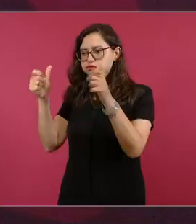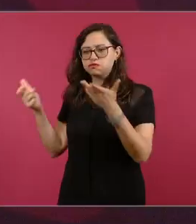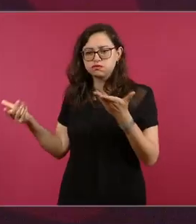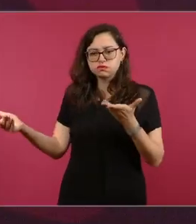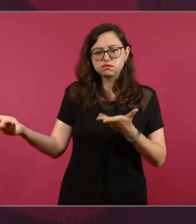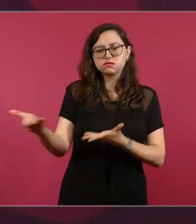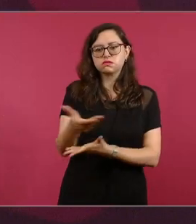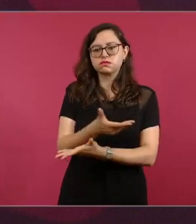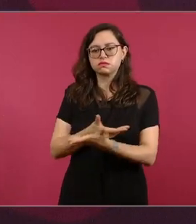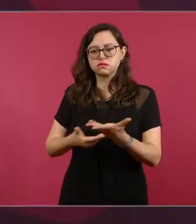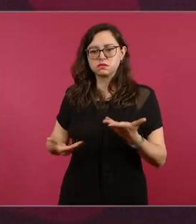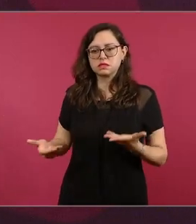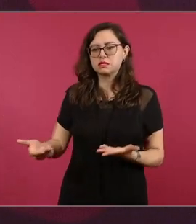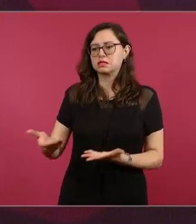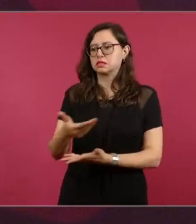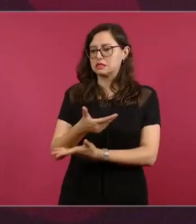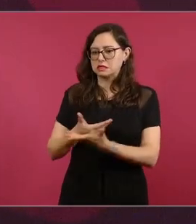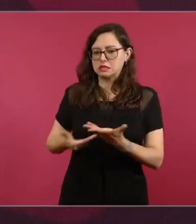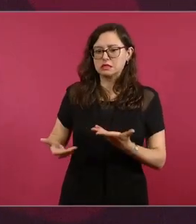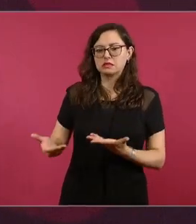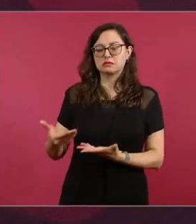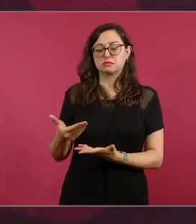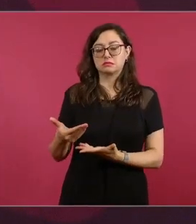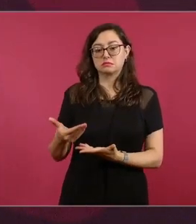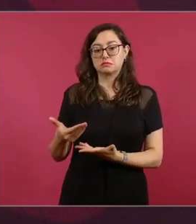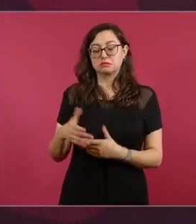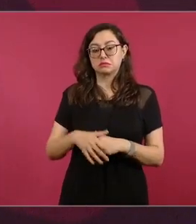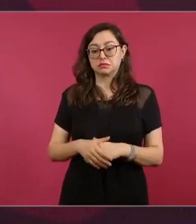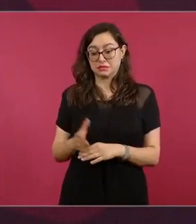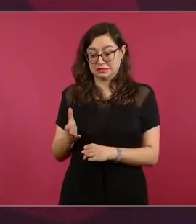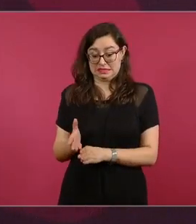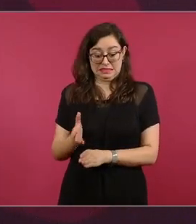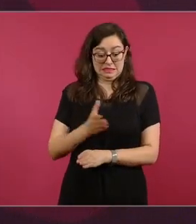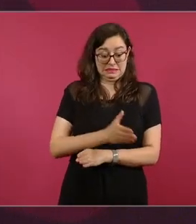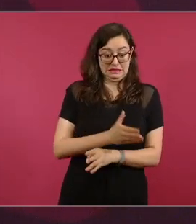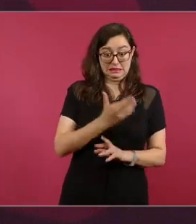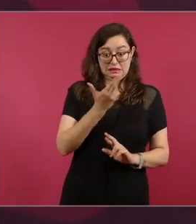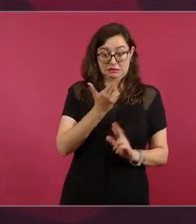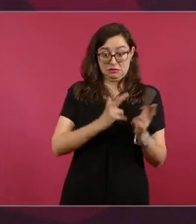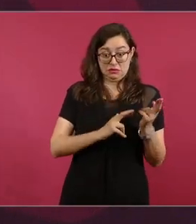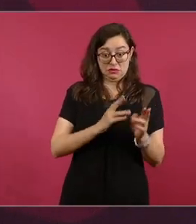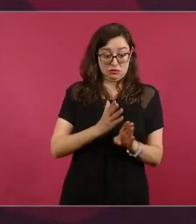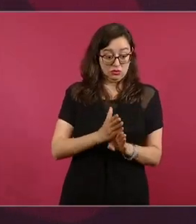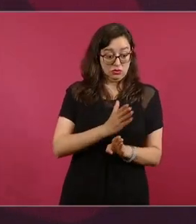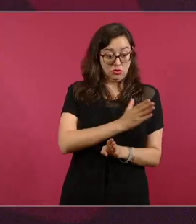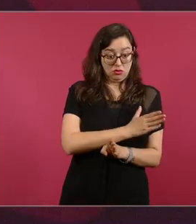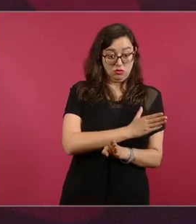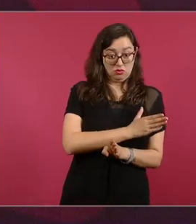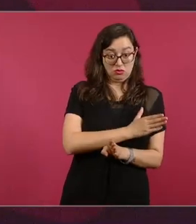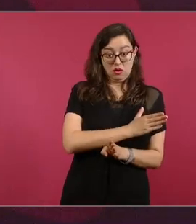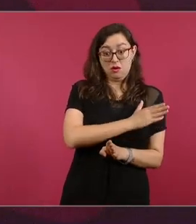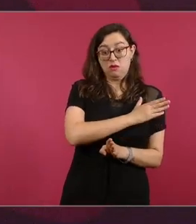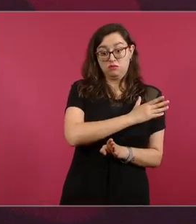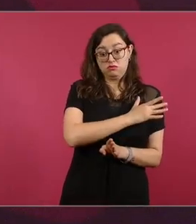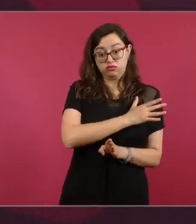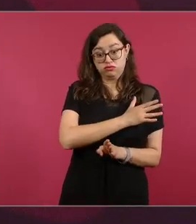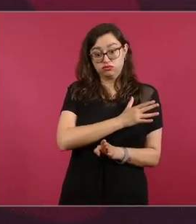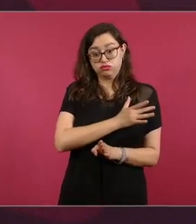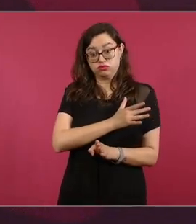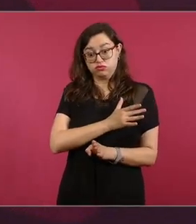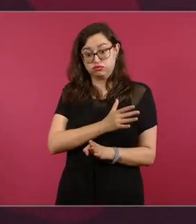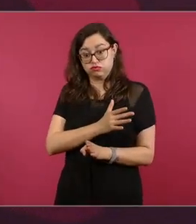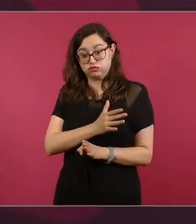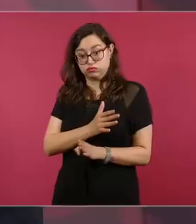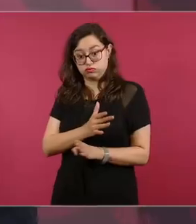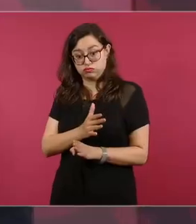Se había llevado a cabo la revolución, pero había transcurrido mucho tiempo y no se